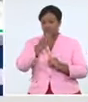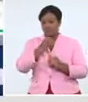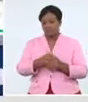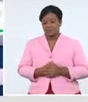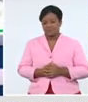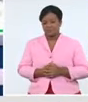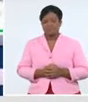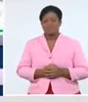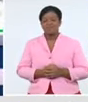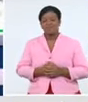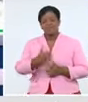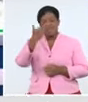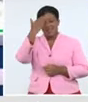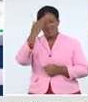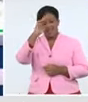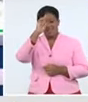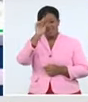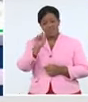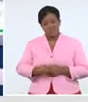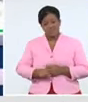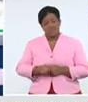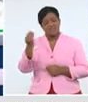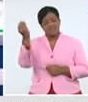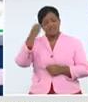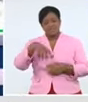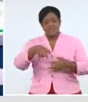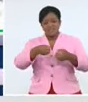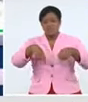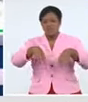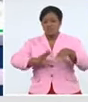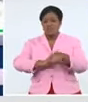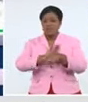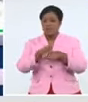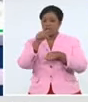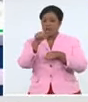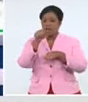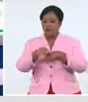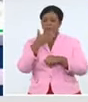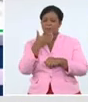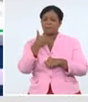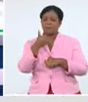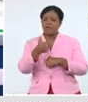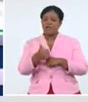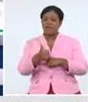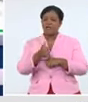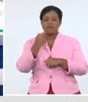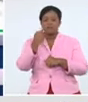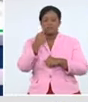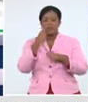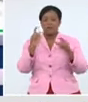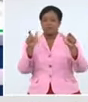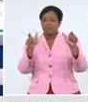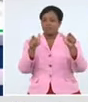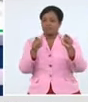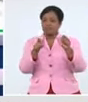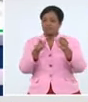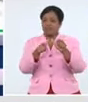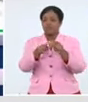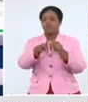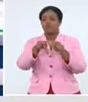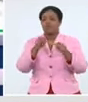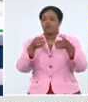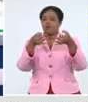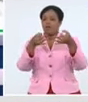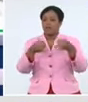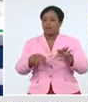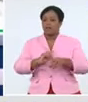Gracias, doctora. Y es un escenario epidemiológico más favorable, ¿verdad? La desesperanza, la nueva normalidad, son